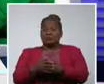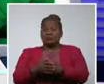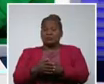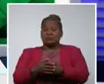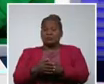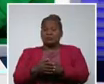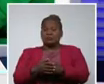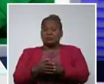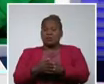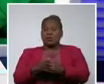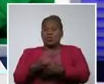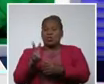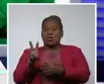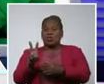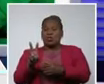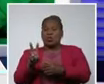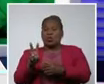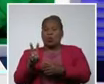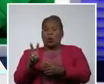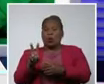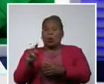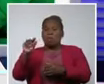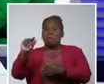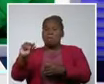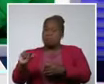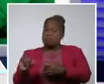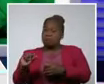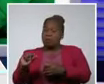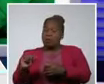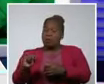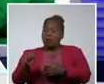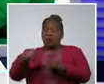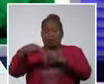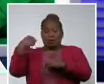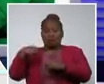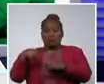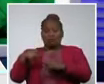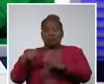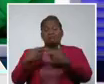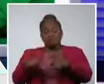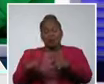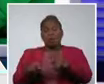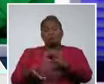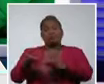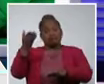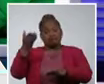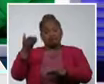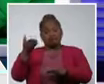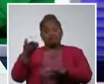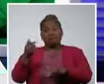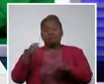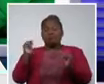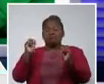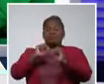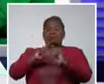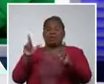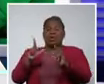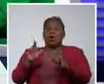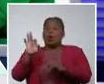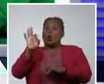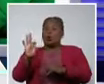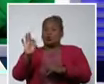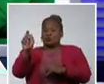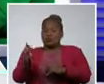2 menos que el día anterior, pero de todas formas una cifra muy elevada, y lo que es más llamativo, se incrementan 8 críticos